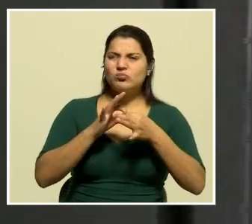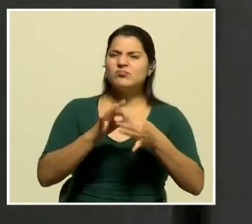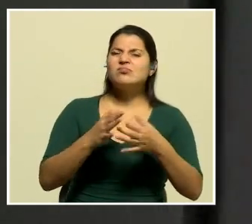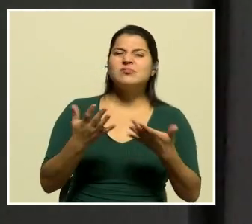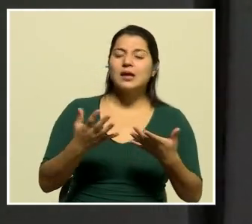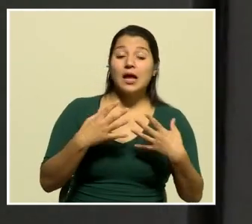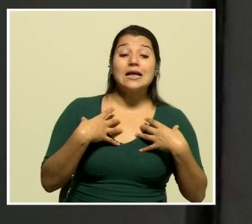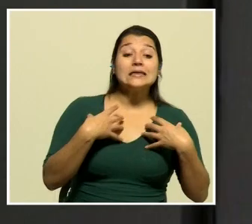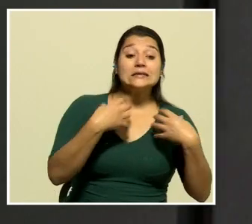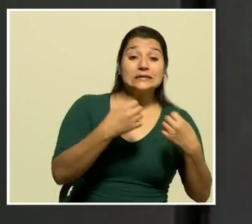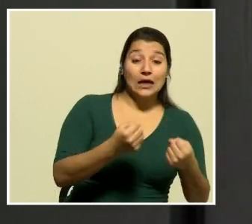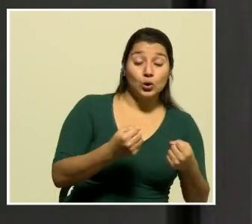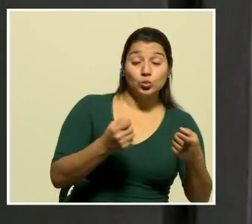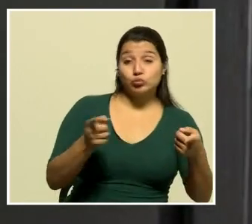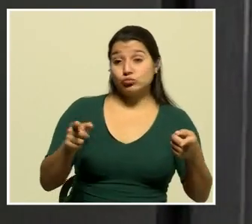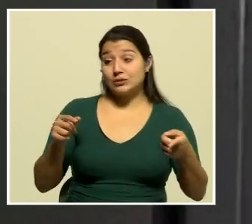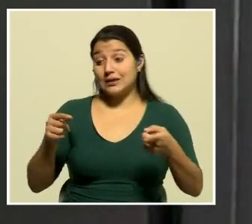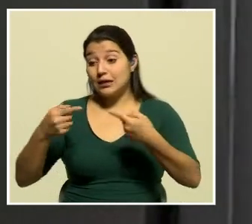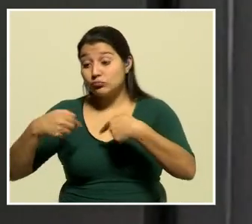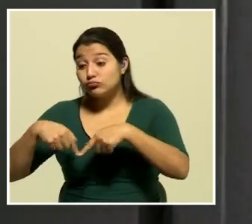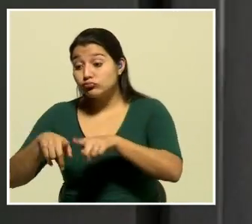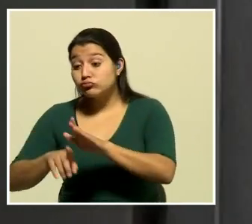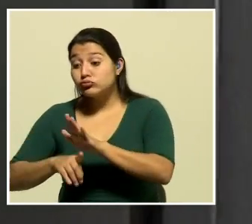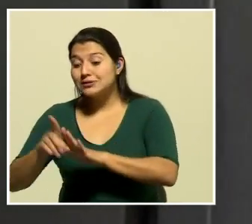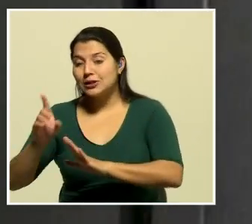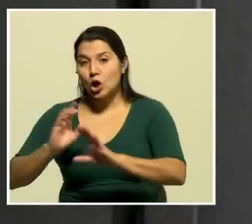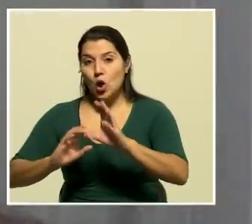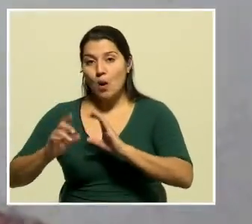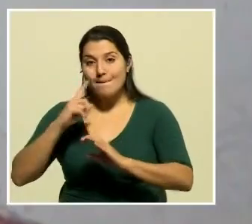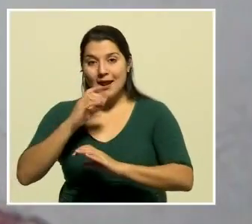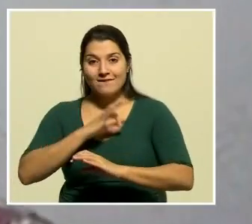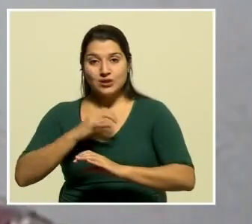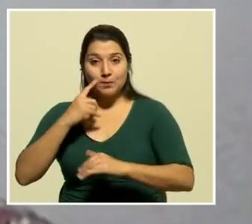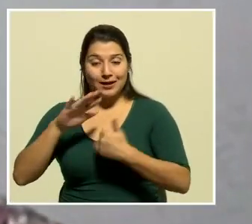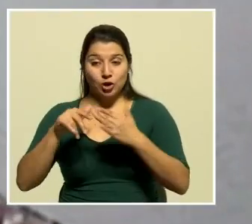personas y la buena marcha del comercio para el bienestar de todos.